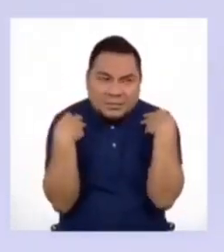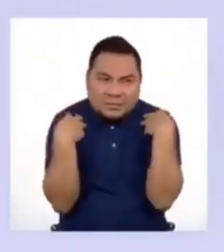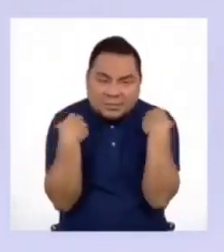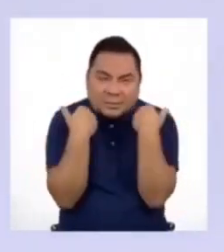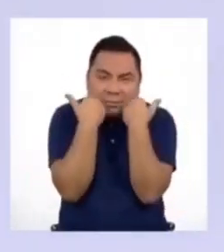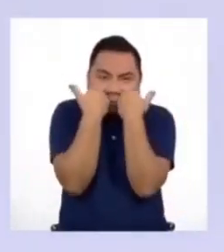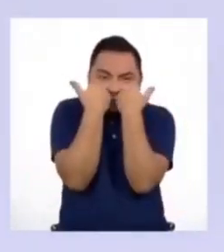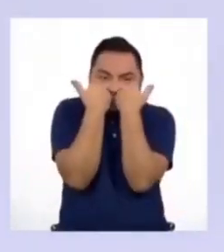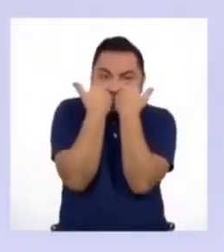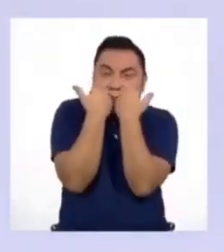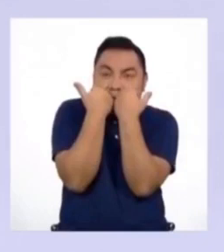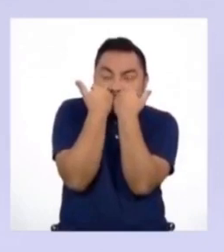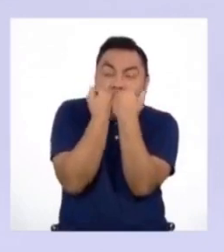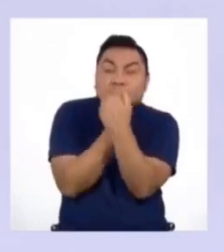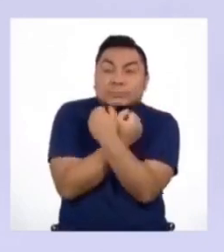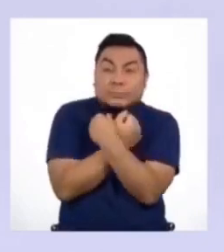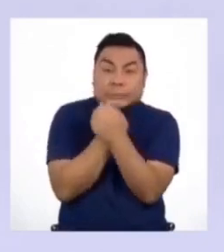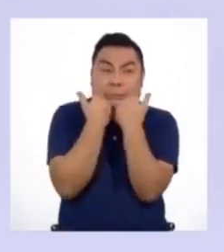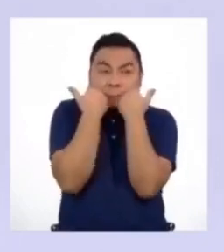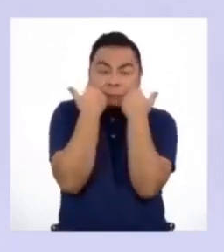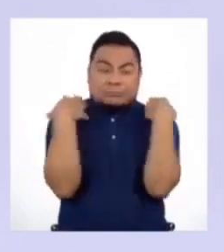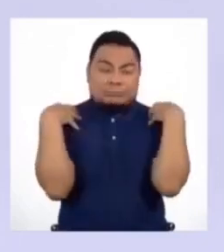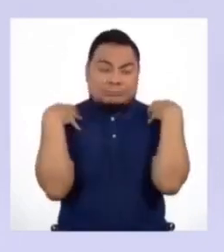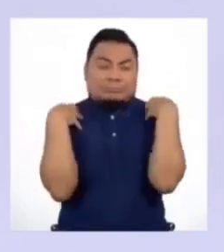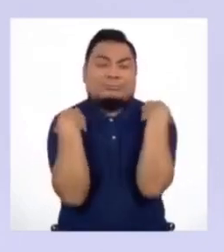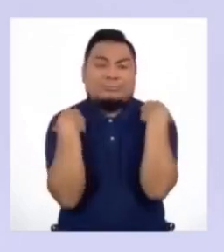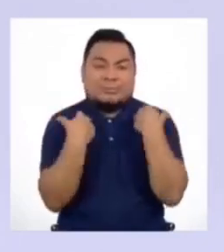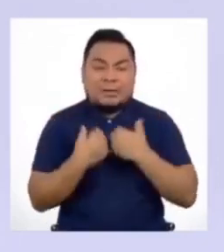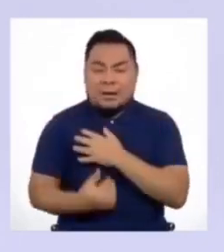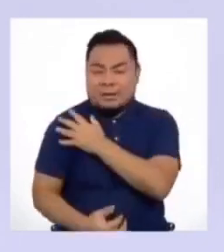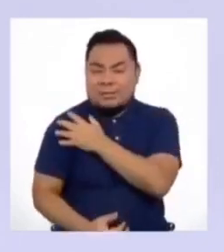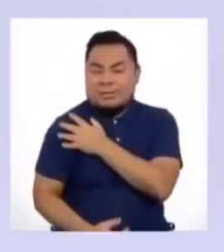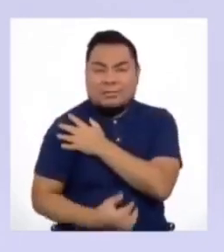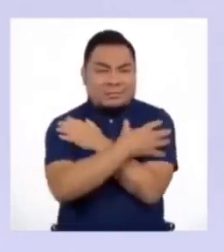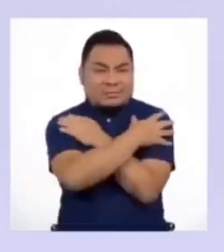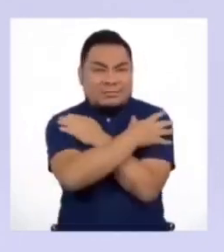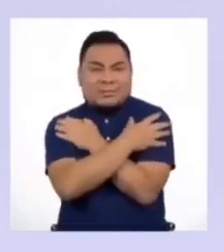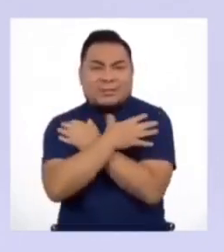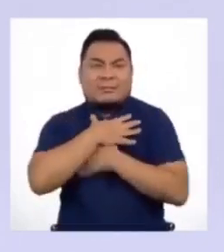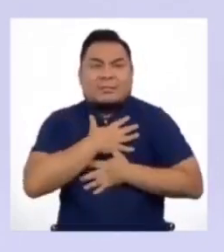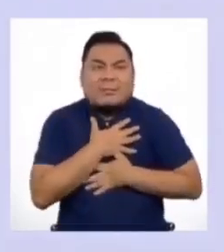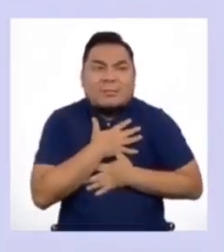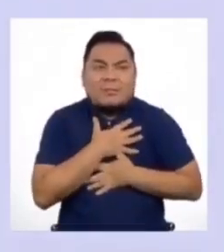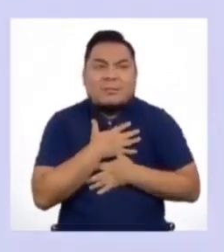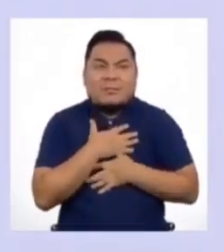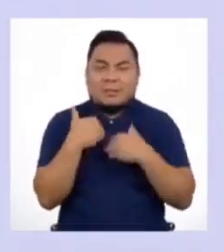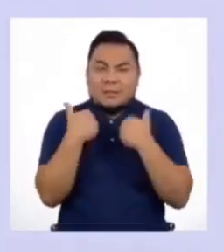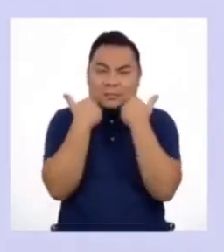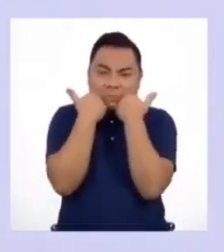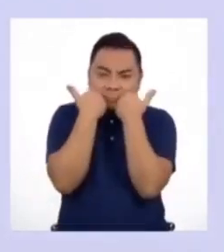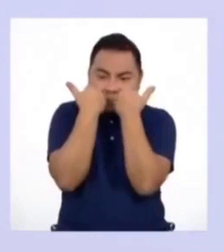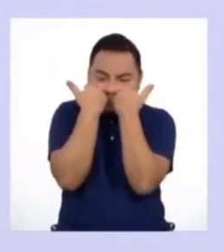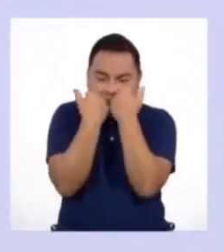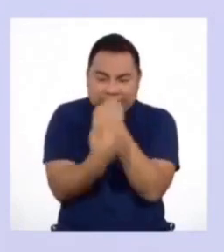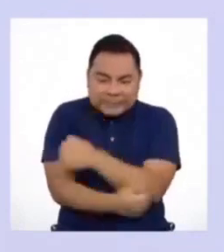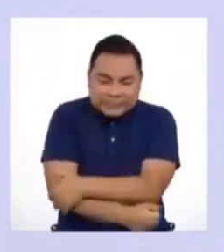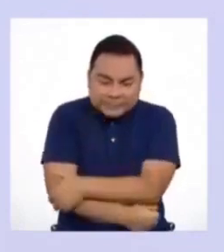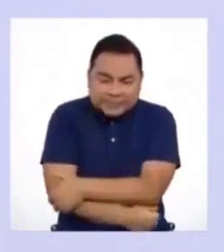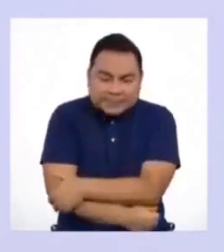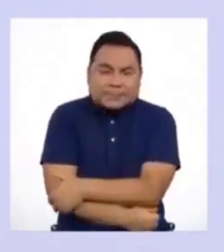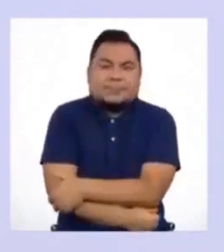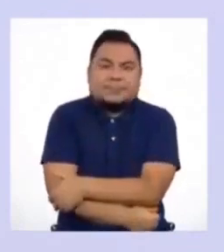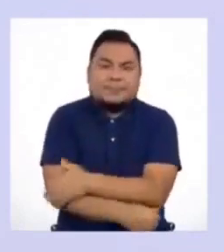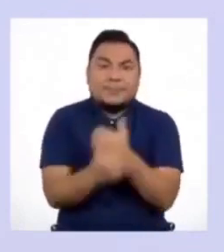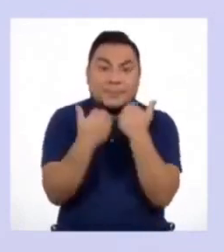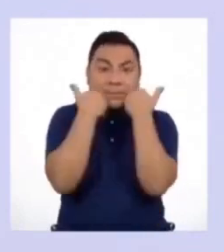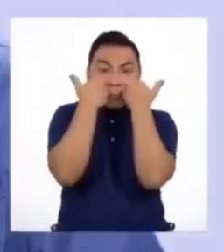se contrae. Mis hombros todo el tiempo caen hacia adelante, como que mi pecho se hunde y así siento mucha vergüenza, así se expresa